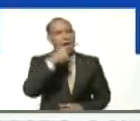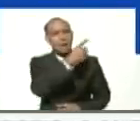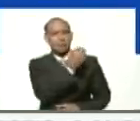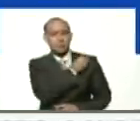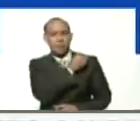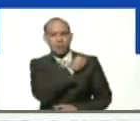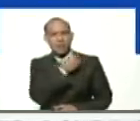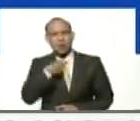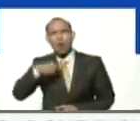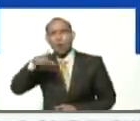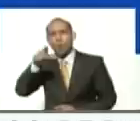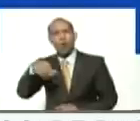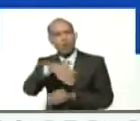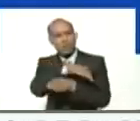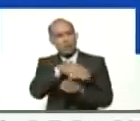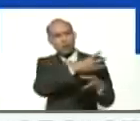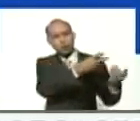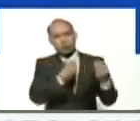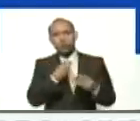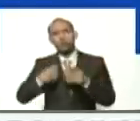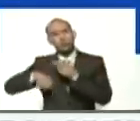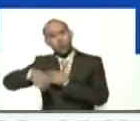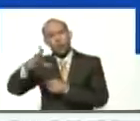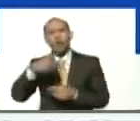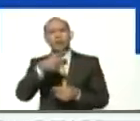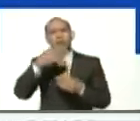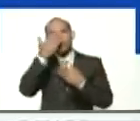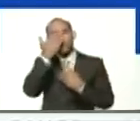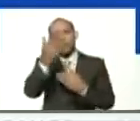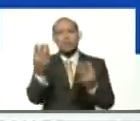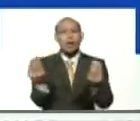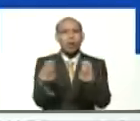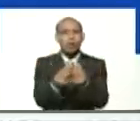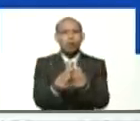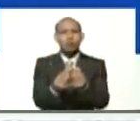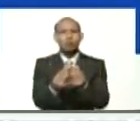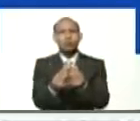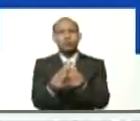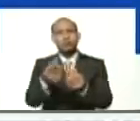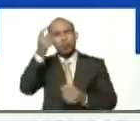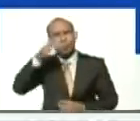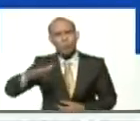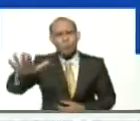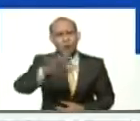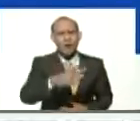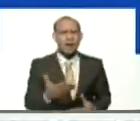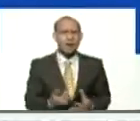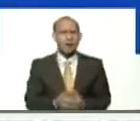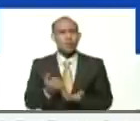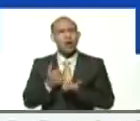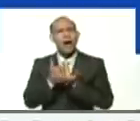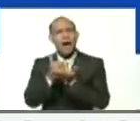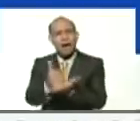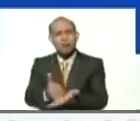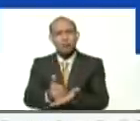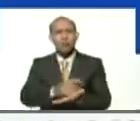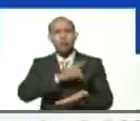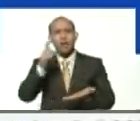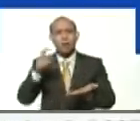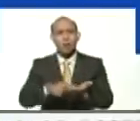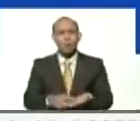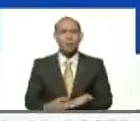ciudadano y de la ciudadana para que atiendan de manera temprana y de la mejor forma posible